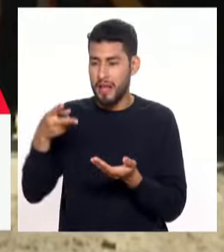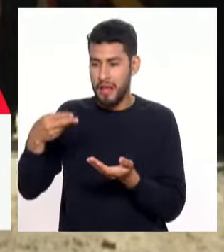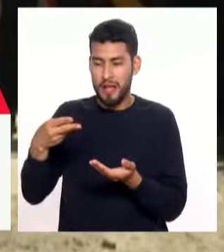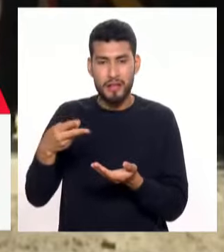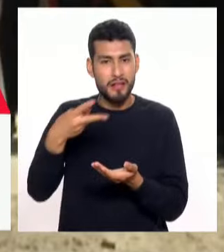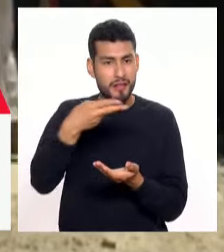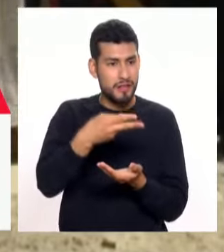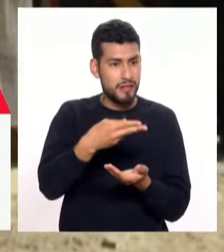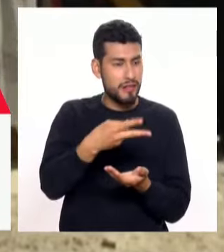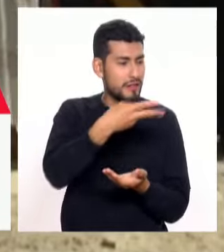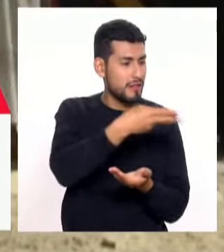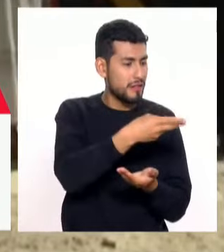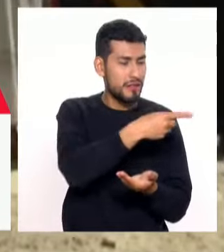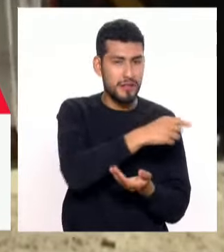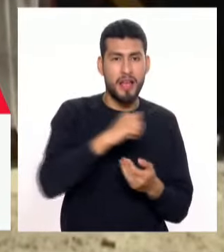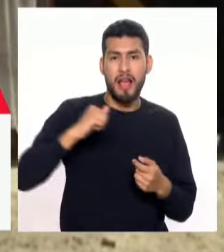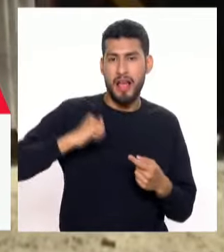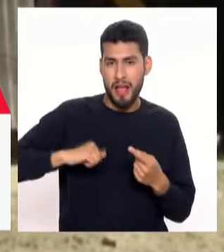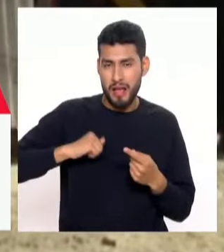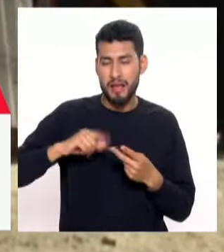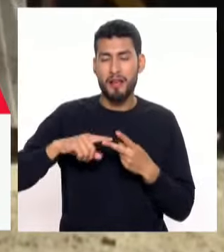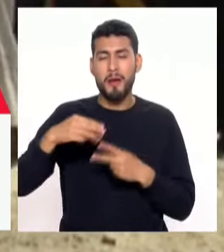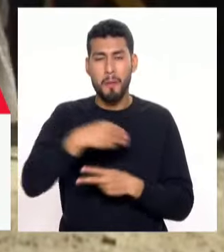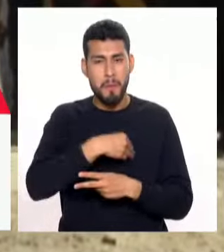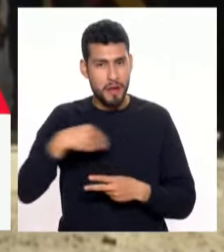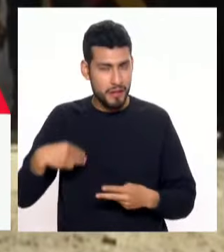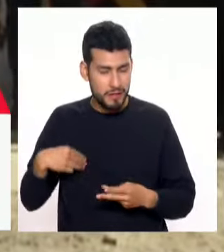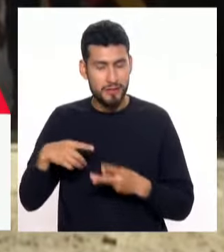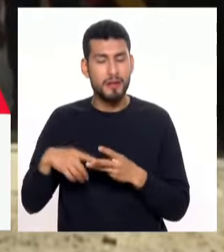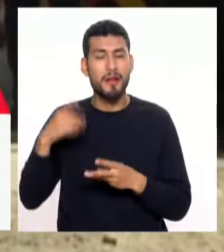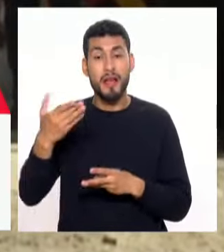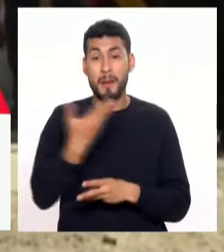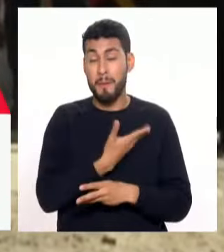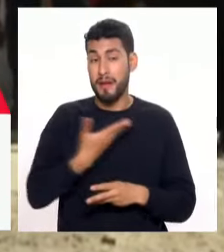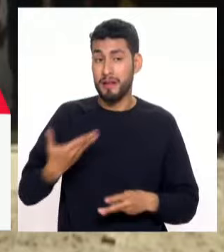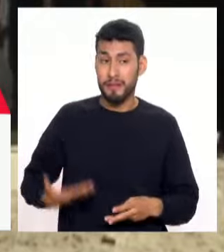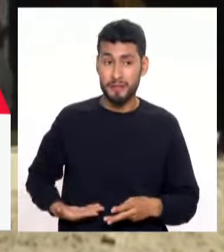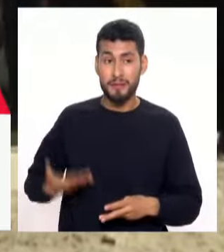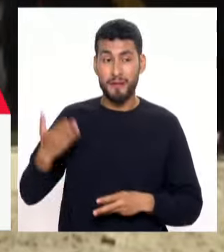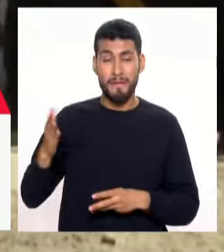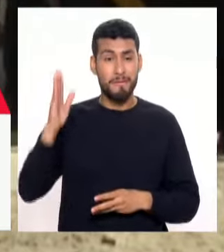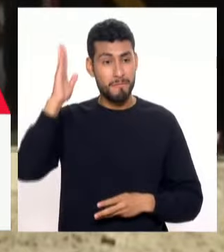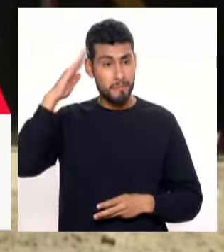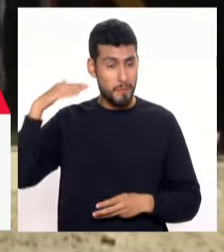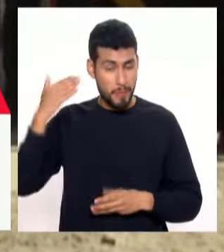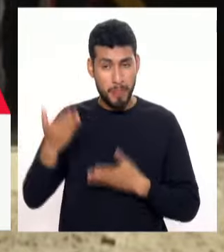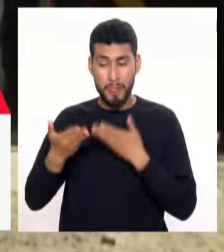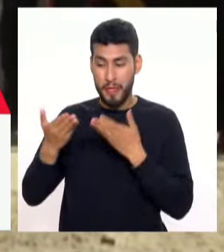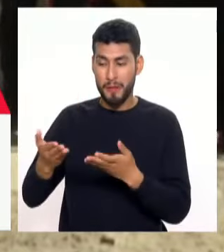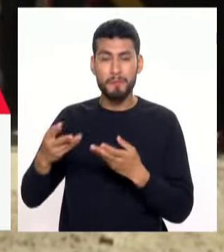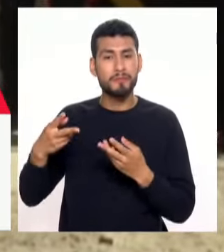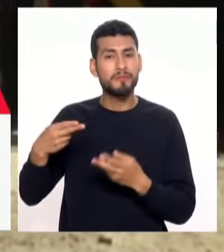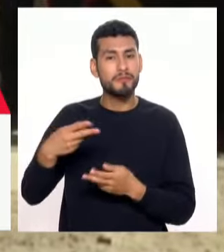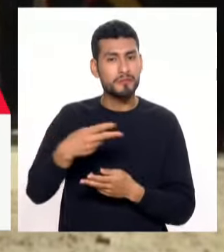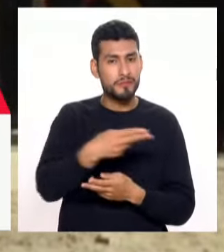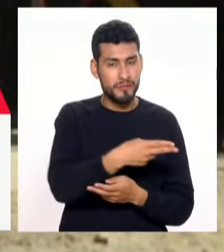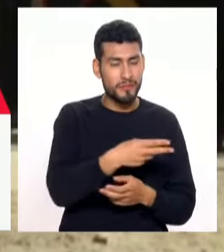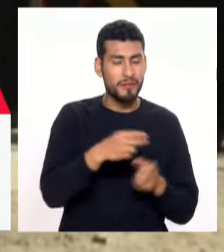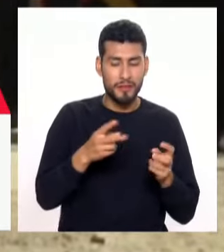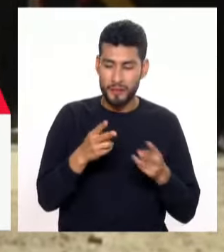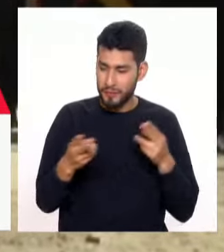los alcaldes, como a los ministros y a la presidenta Dina Boluarte, las